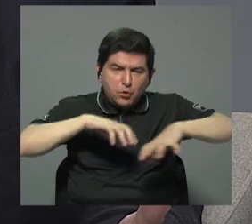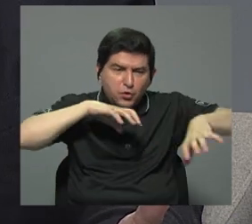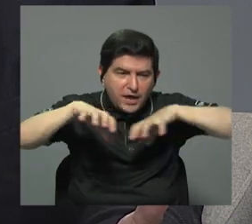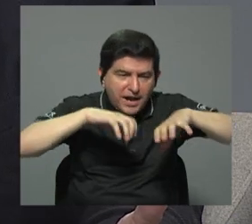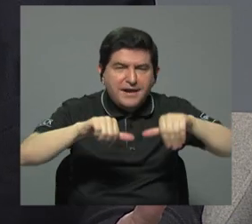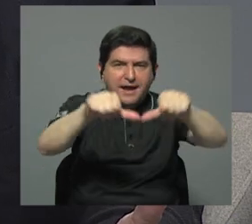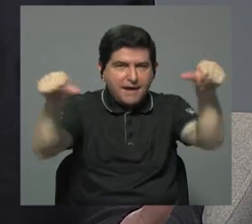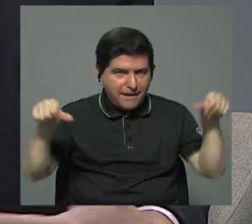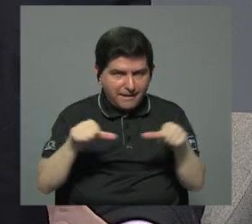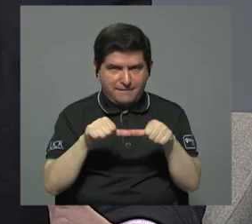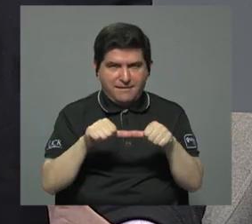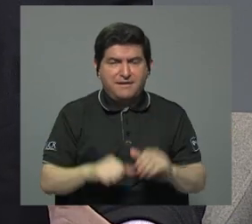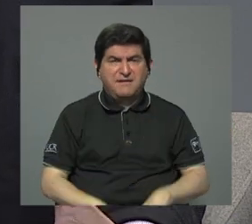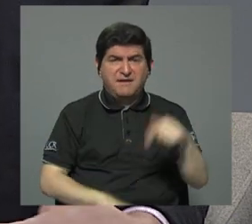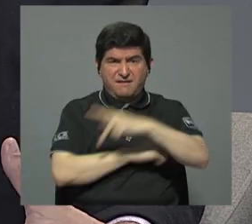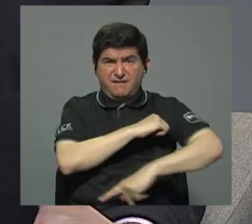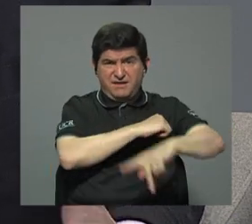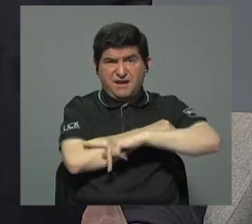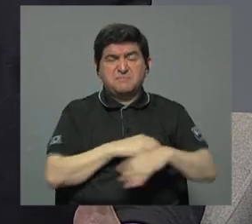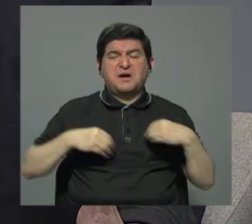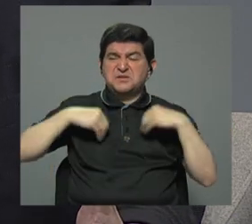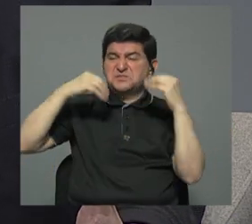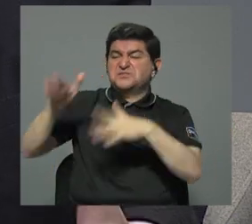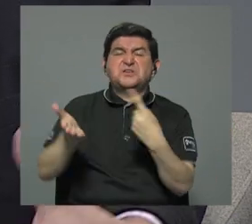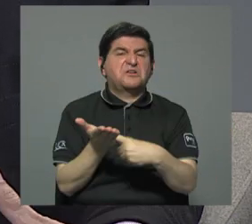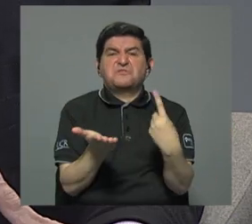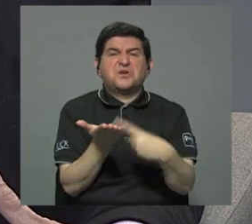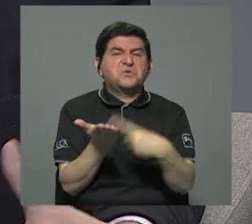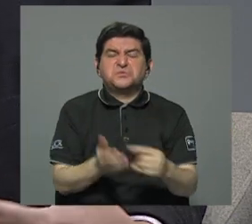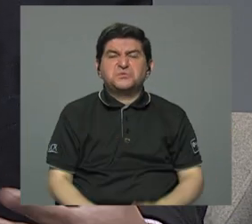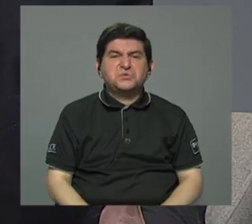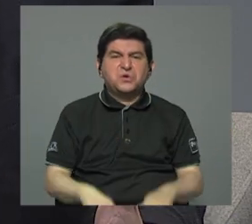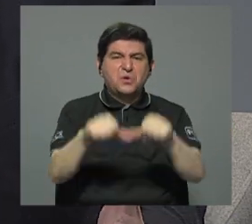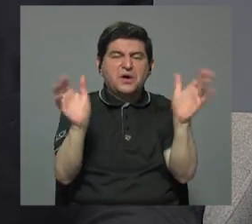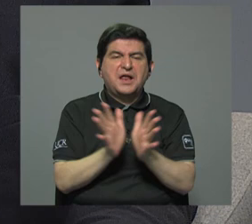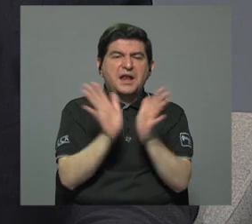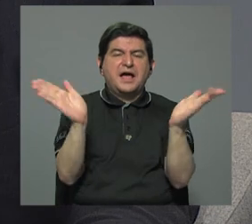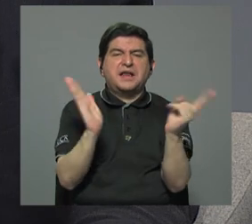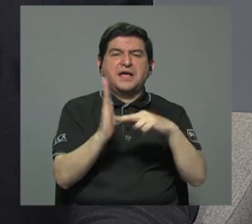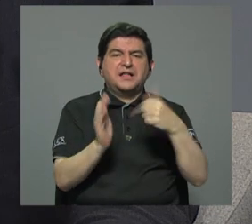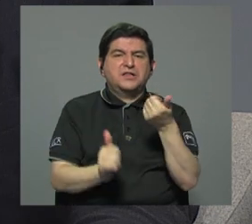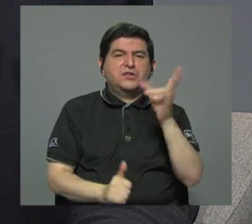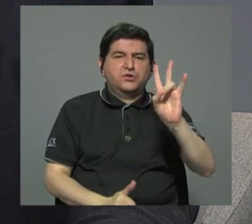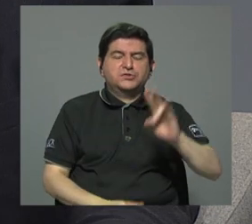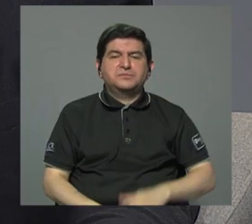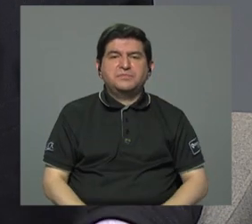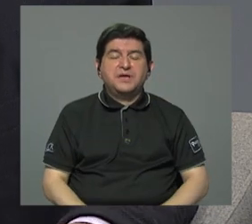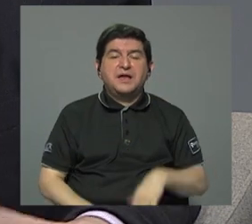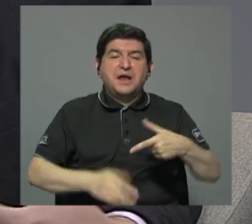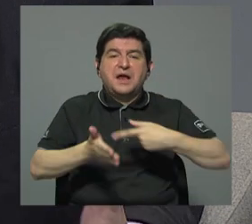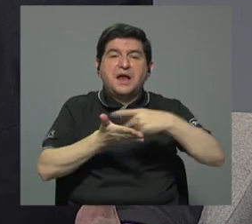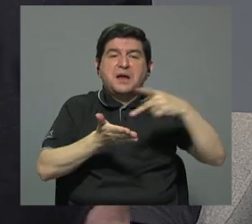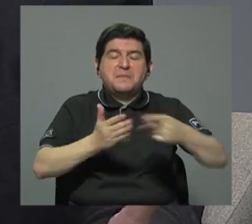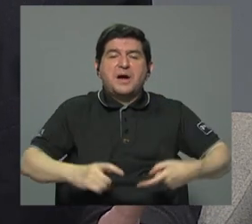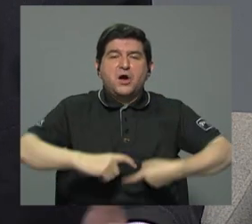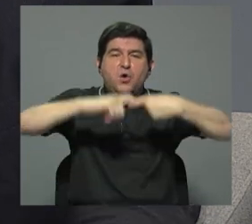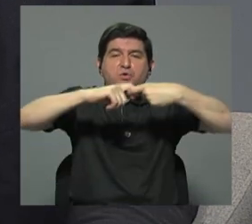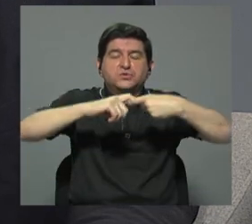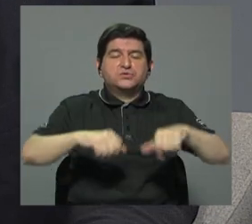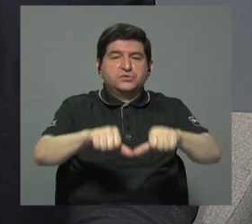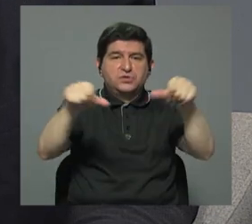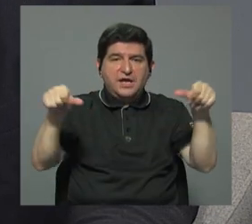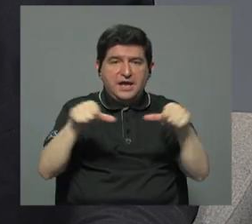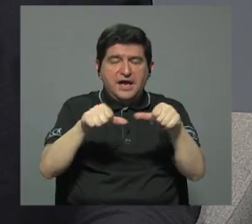esos sectores, y acá en el país se renunció a esa discusión. El sector público desde el 2017 tenemos salarios congelados, bien. En el sector privado